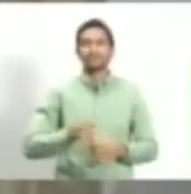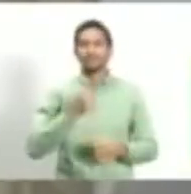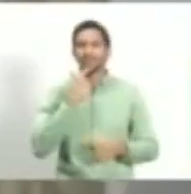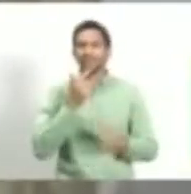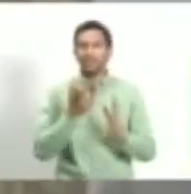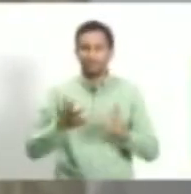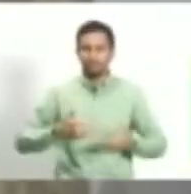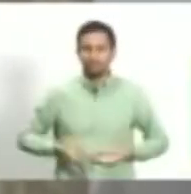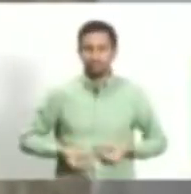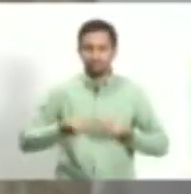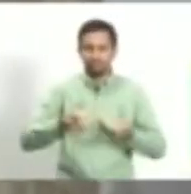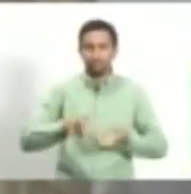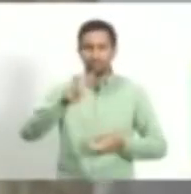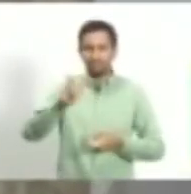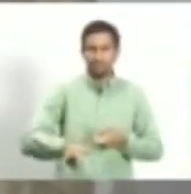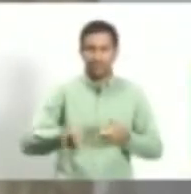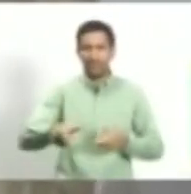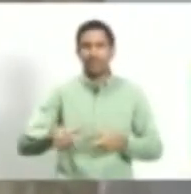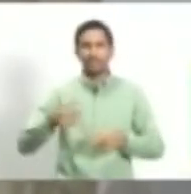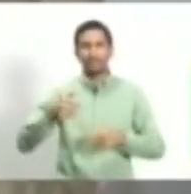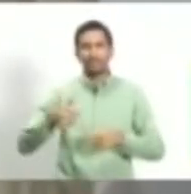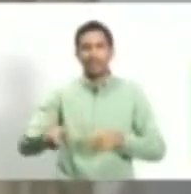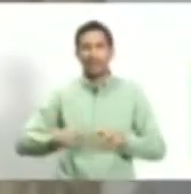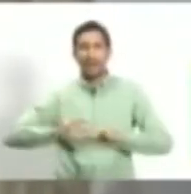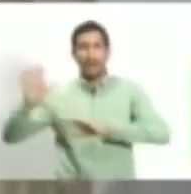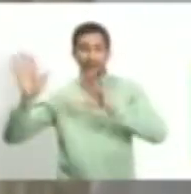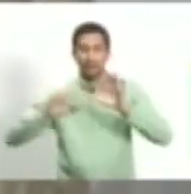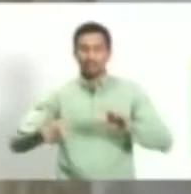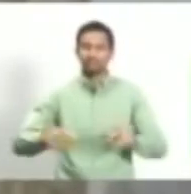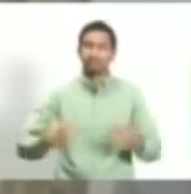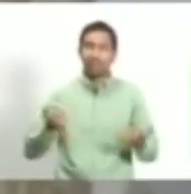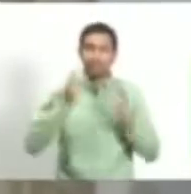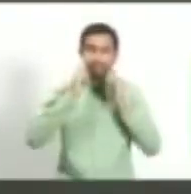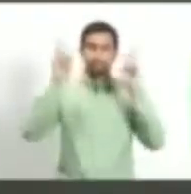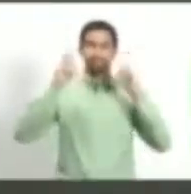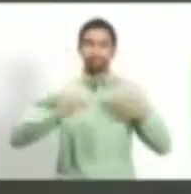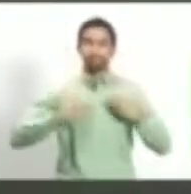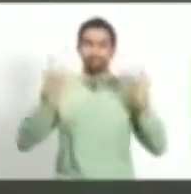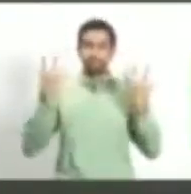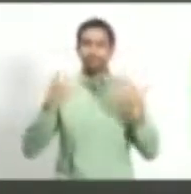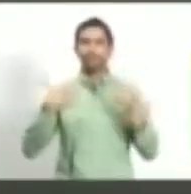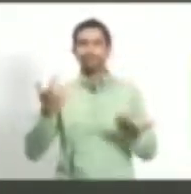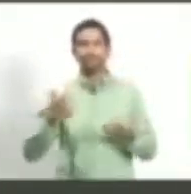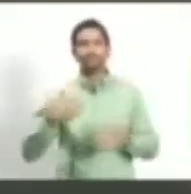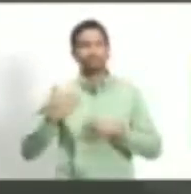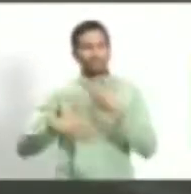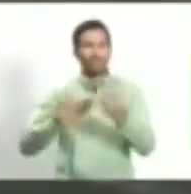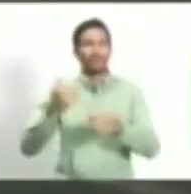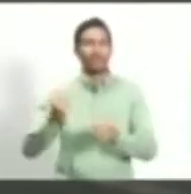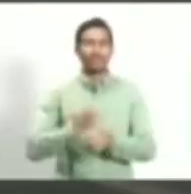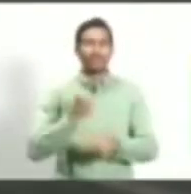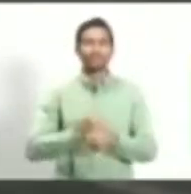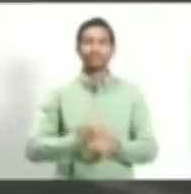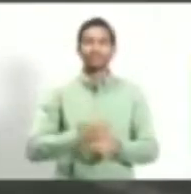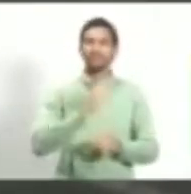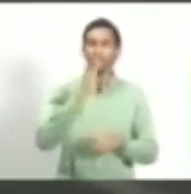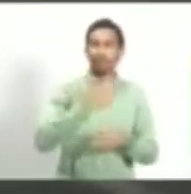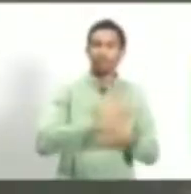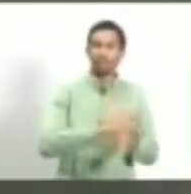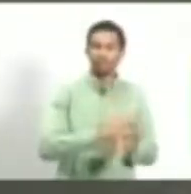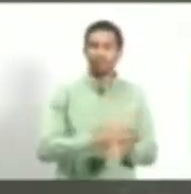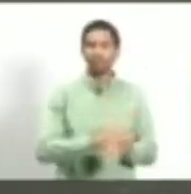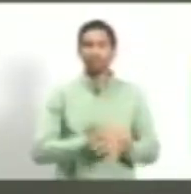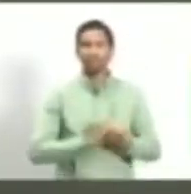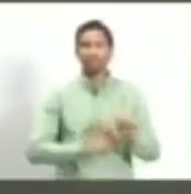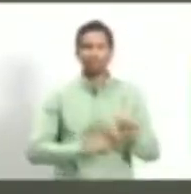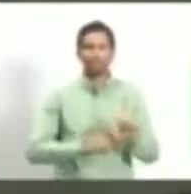donde se le pueda transmitir a otro arquero vivencias y formas de trabajar. Durante 4 minutos en 2 tiempos de 1.5 y